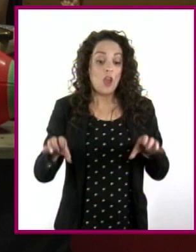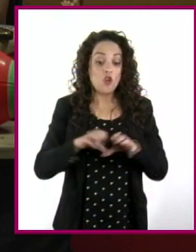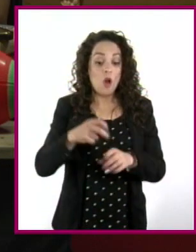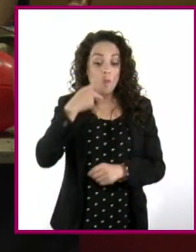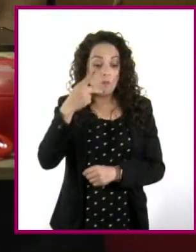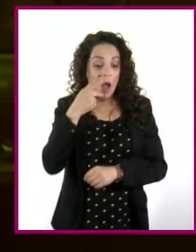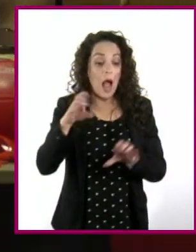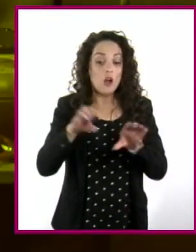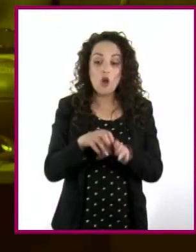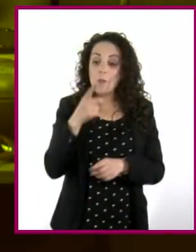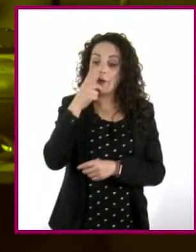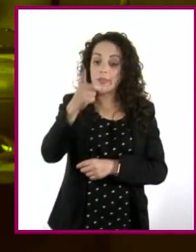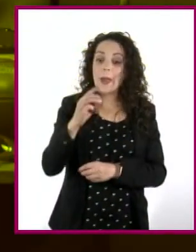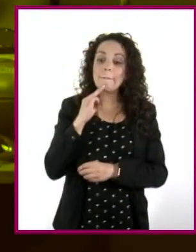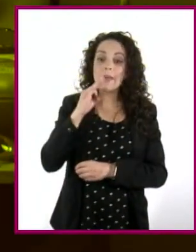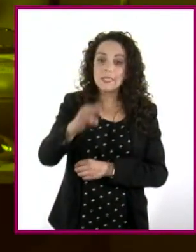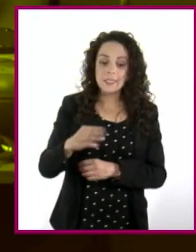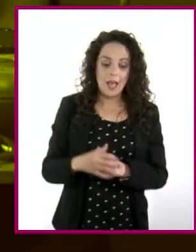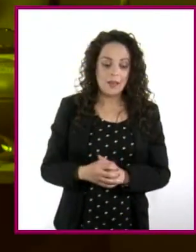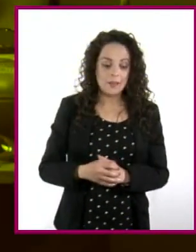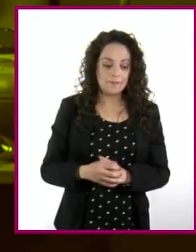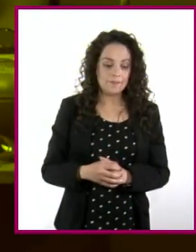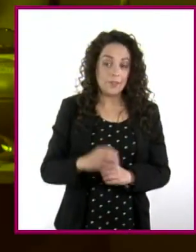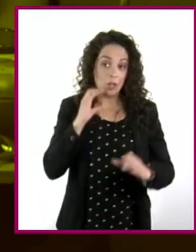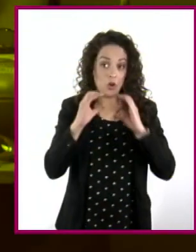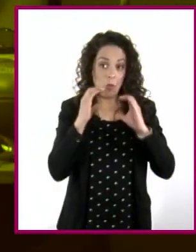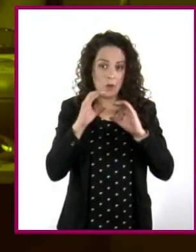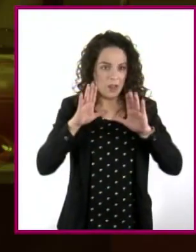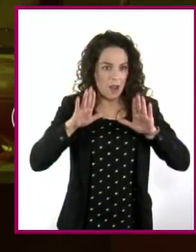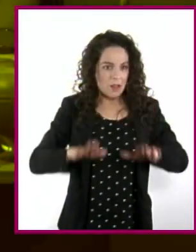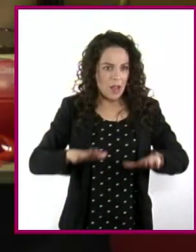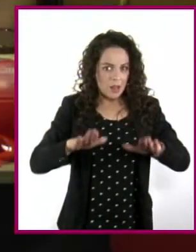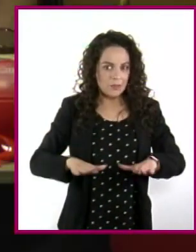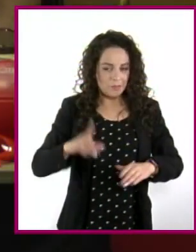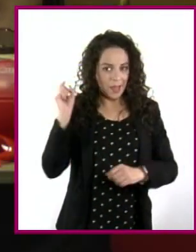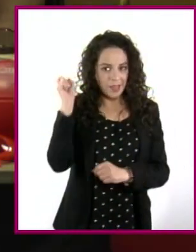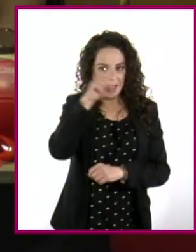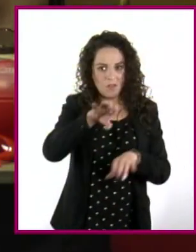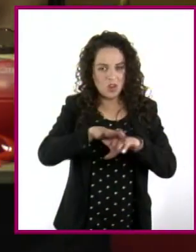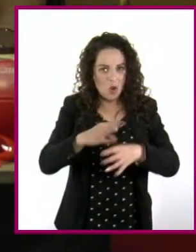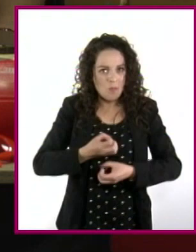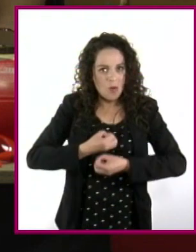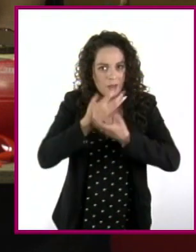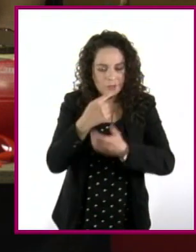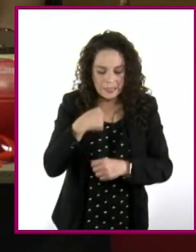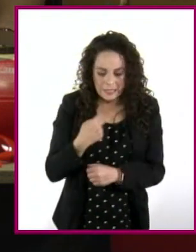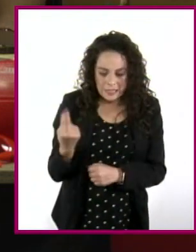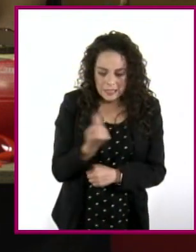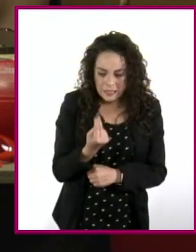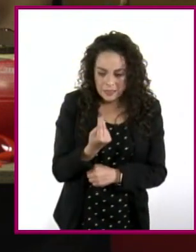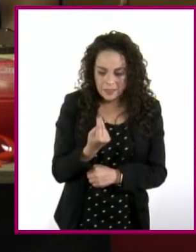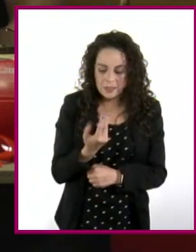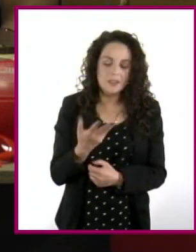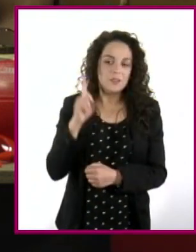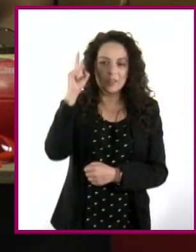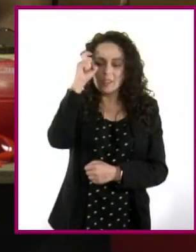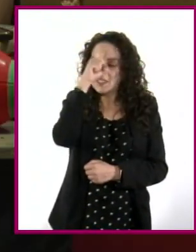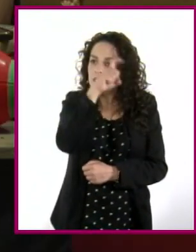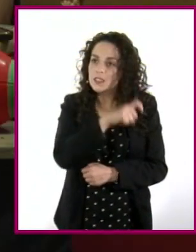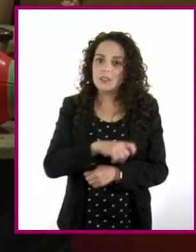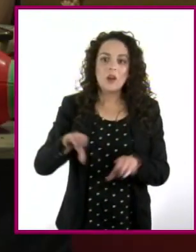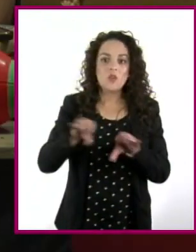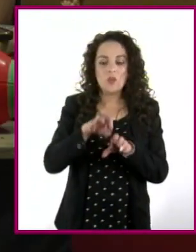los mensajes. A los comunicadores pasivos se les complica expresar sus necesidades y batallan para mantenerse firmes a sus